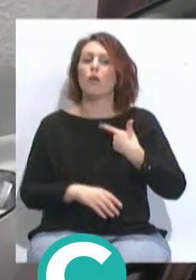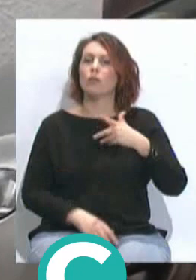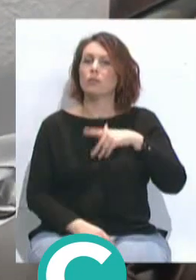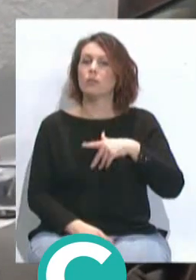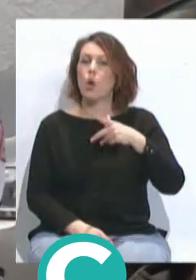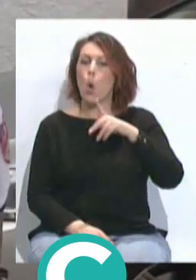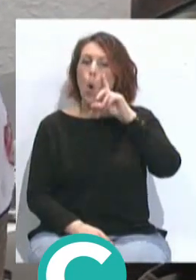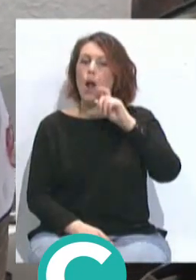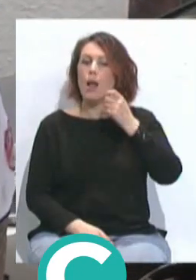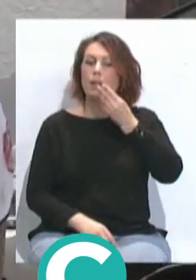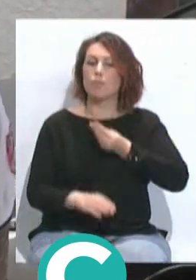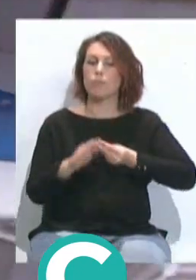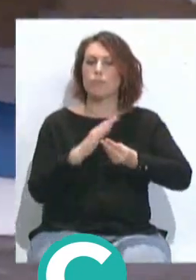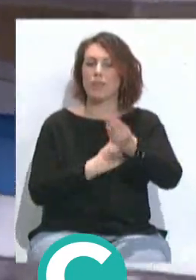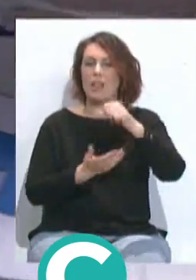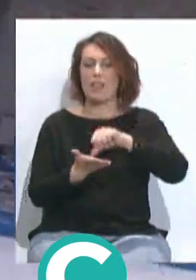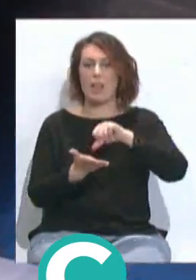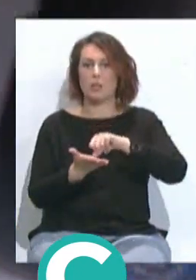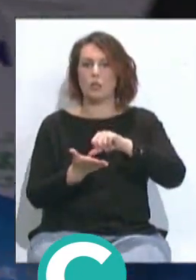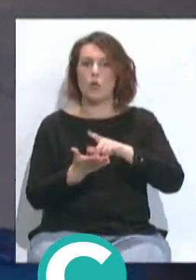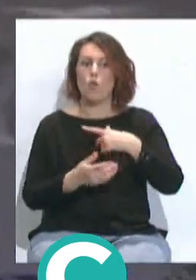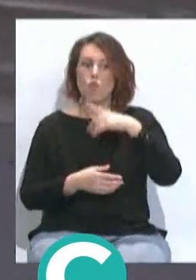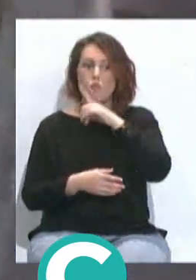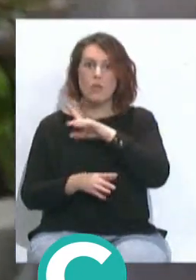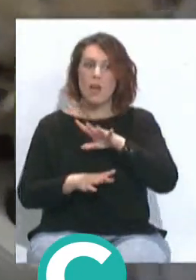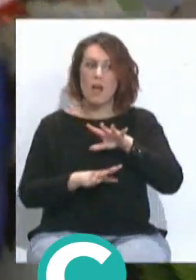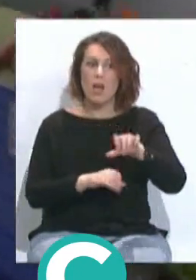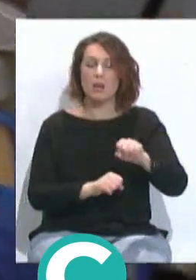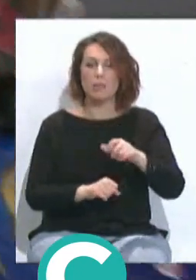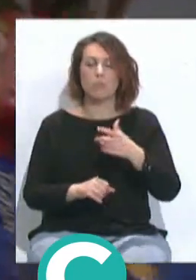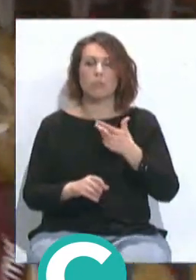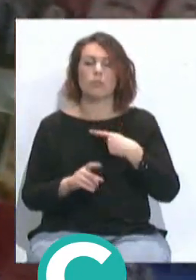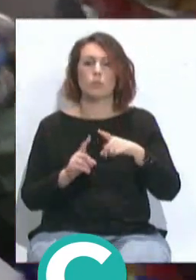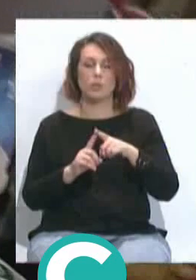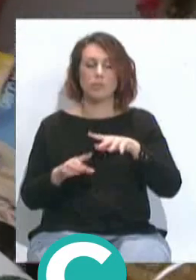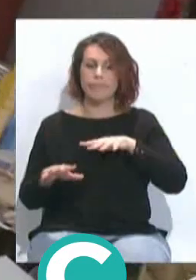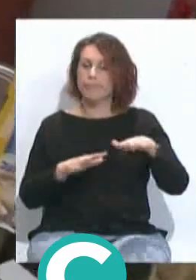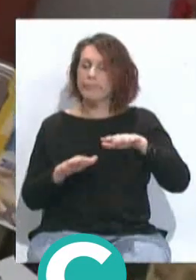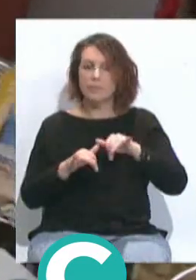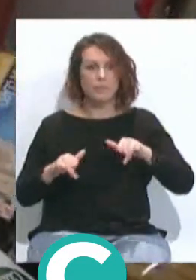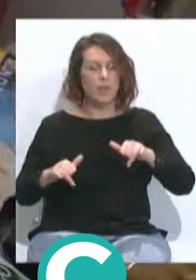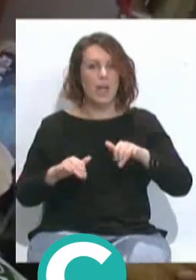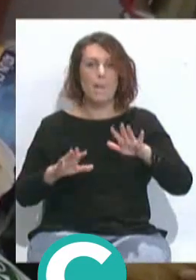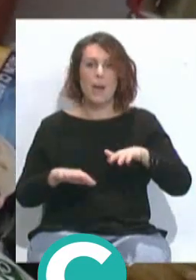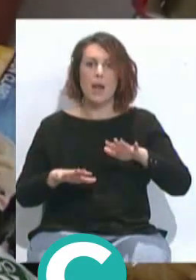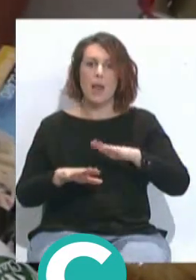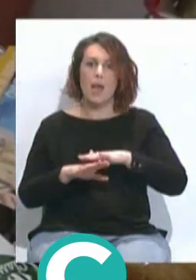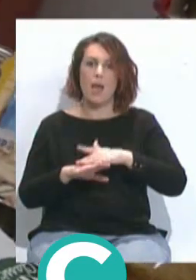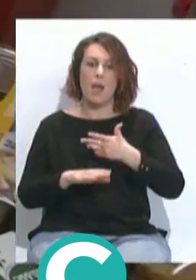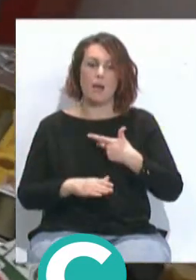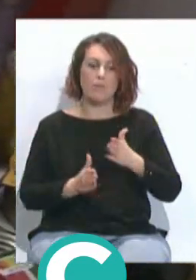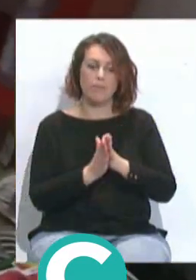de la ciudad ucraniana de Kremenchuk el ataque de Rusia a su país le ha llevado a movilizar a toda la bahía para ayudar a sus